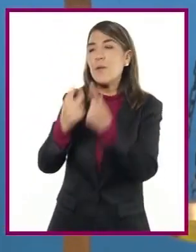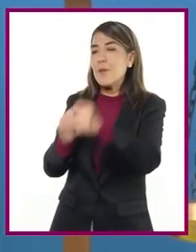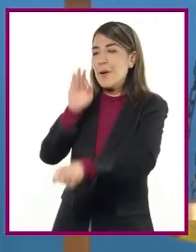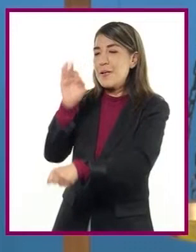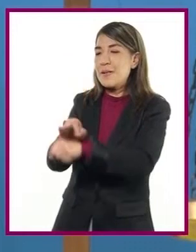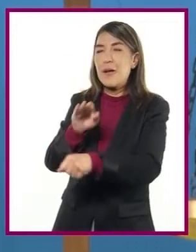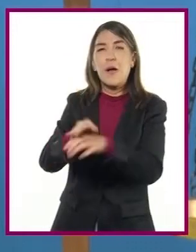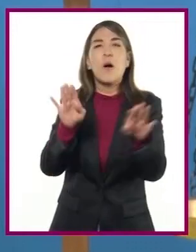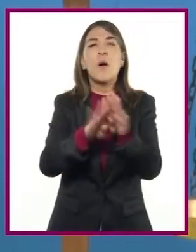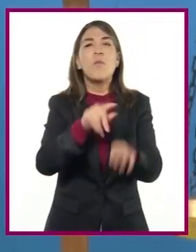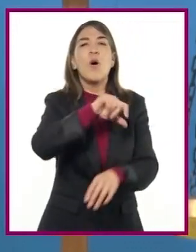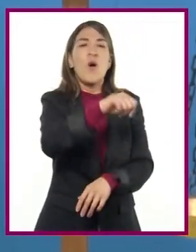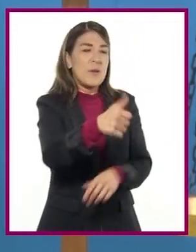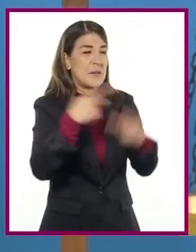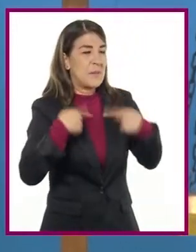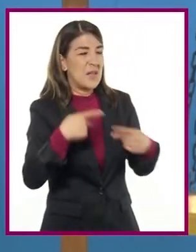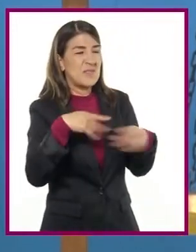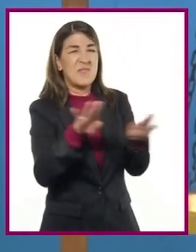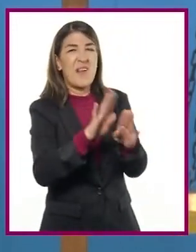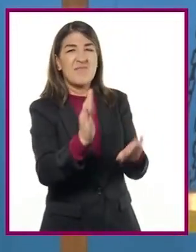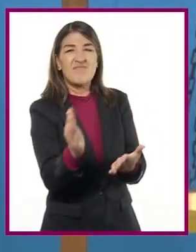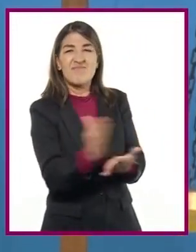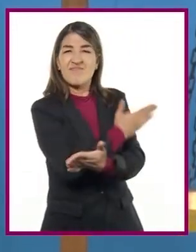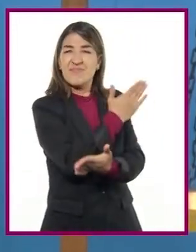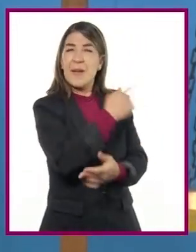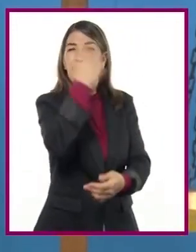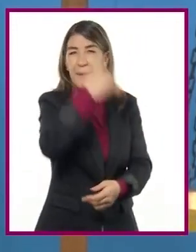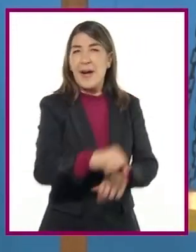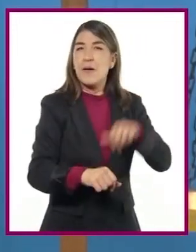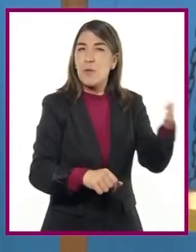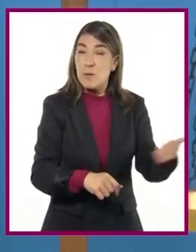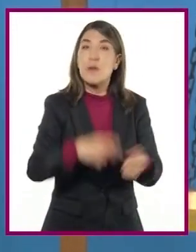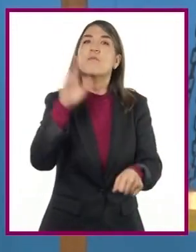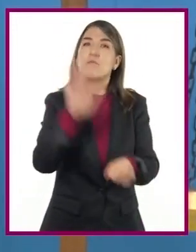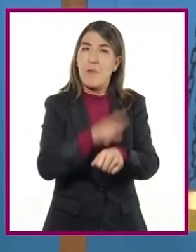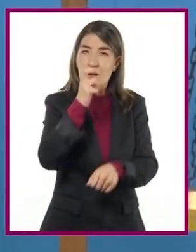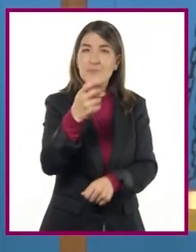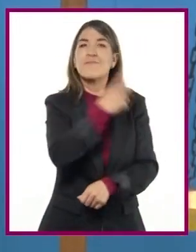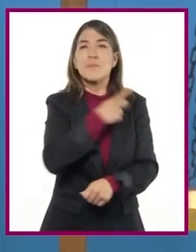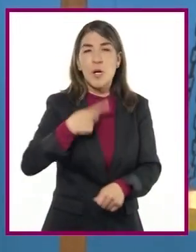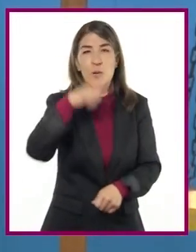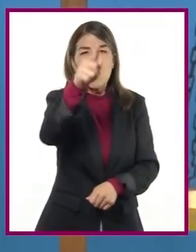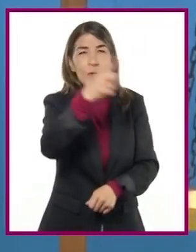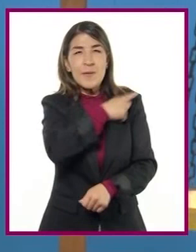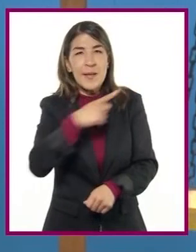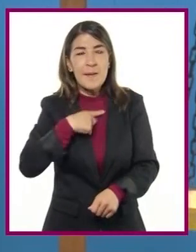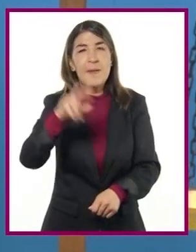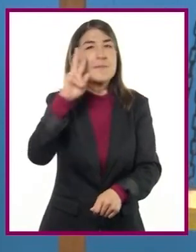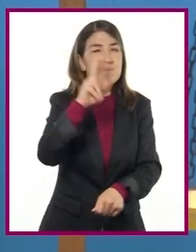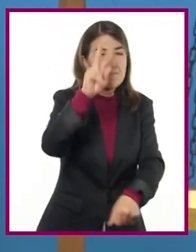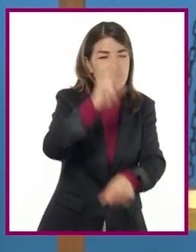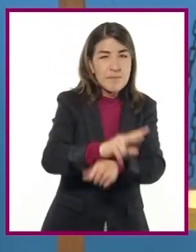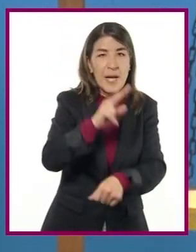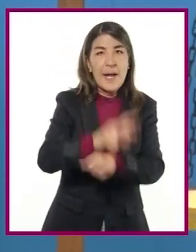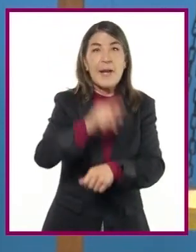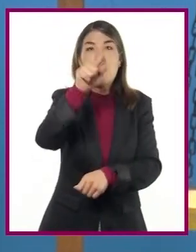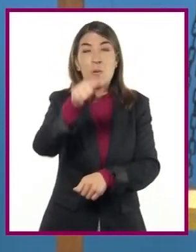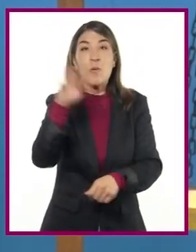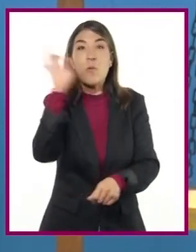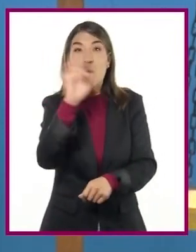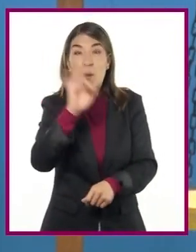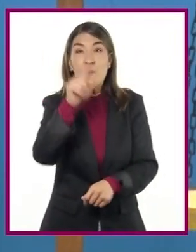y exclusión e injusticia para otros. Es por ello que se requiere estar muy alerta para darnos cuenta